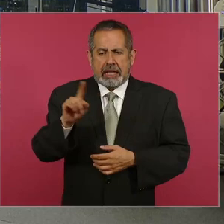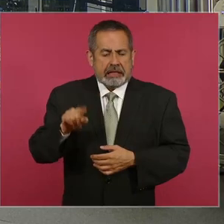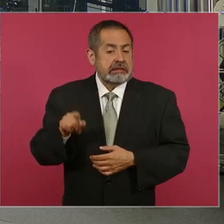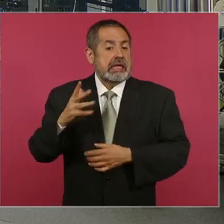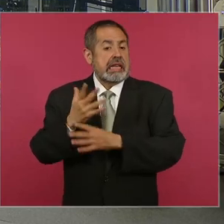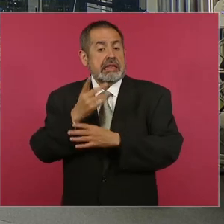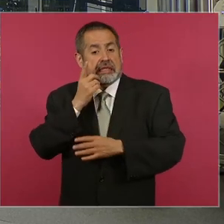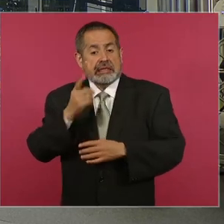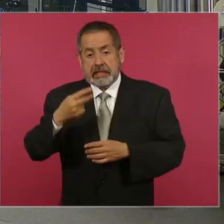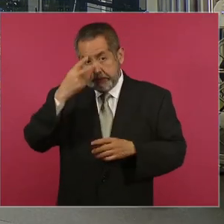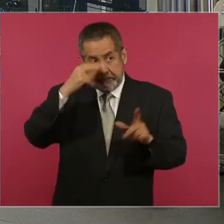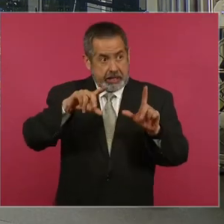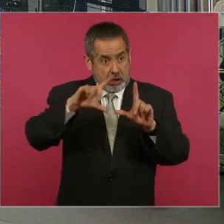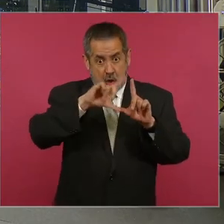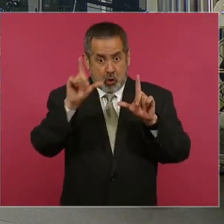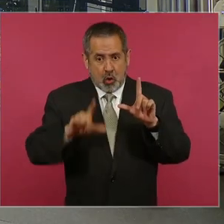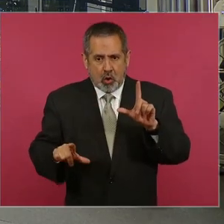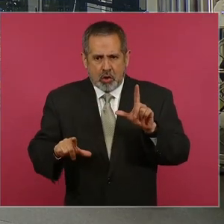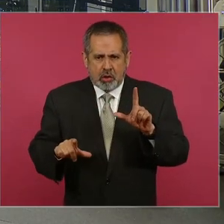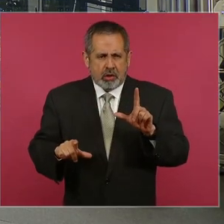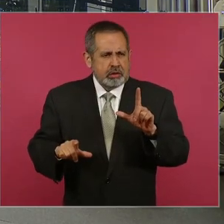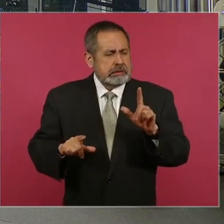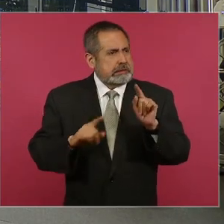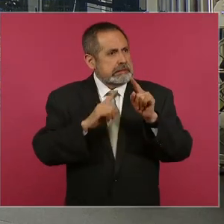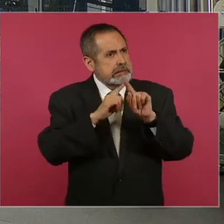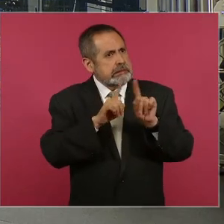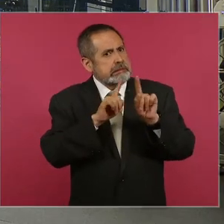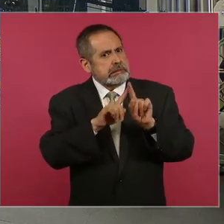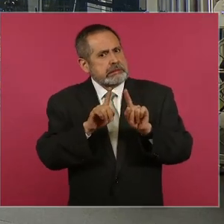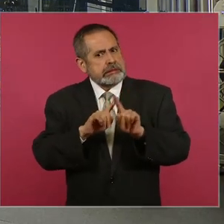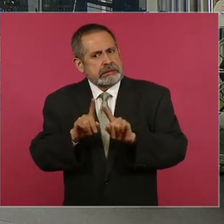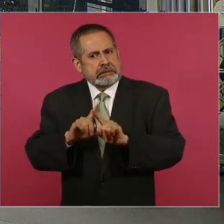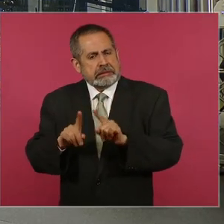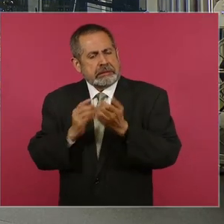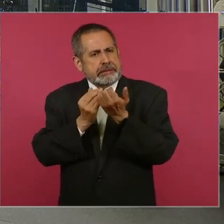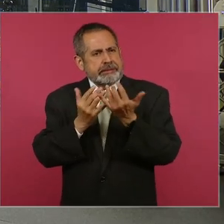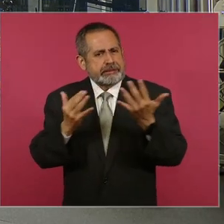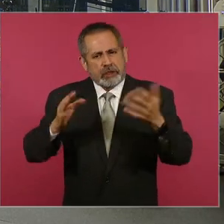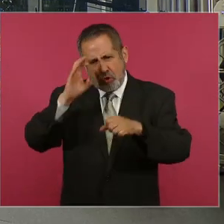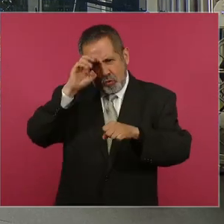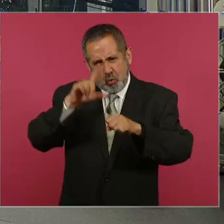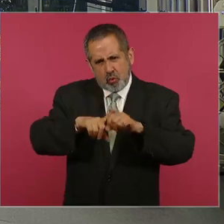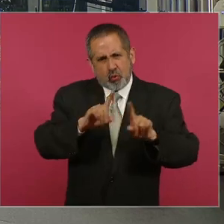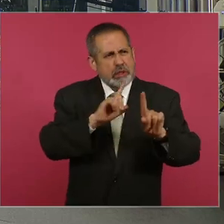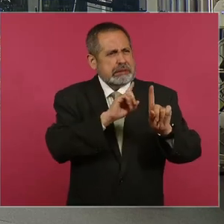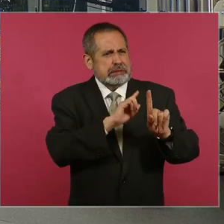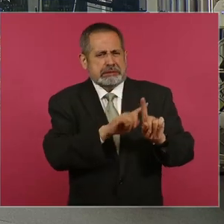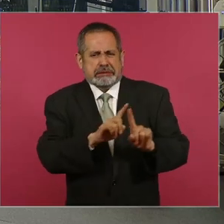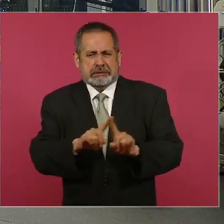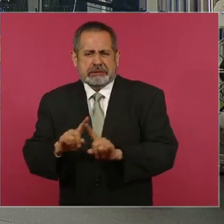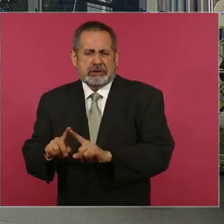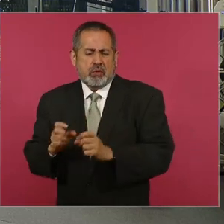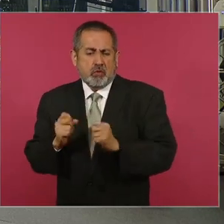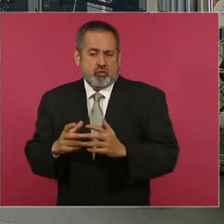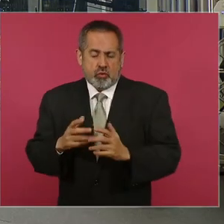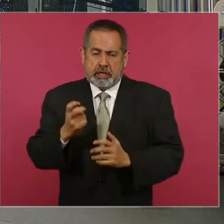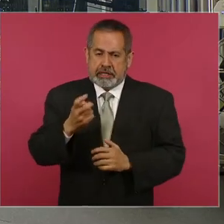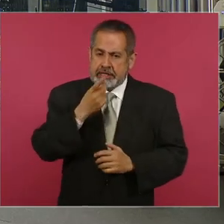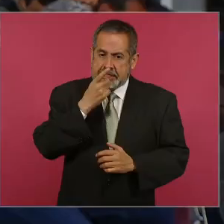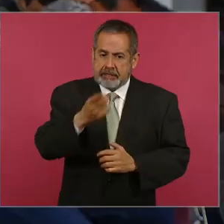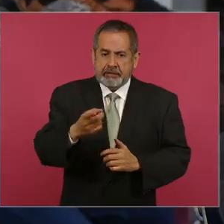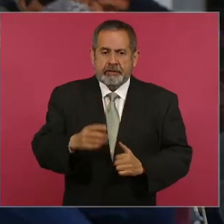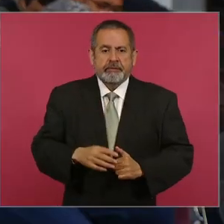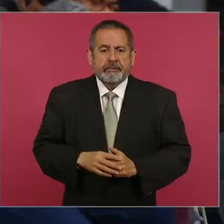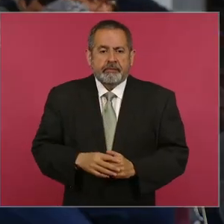que México, son muchos México, son una amalgama, un mosaico multicultural. En este tenor, presidente, uno